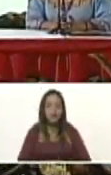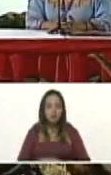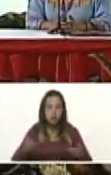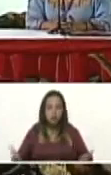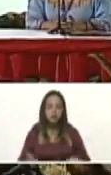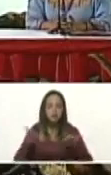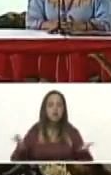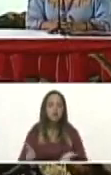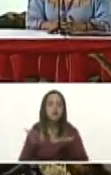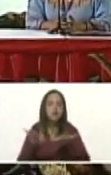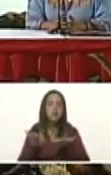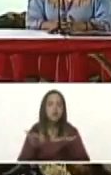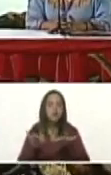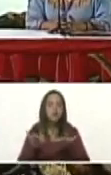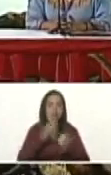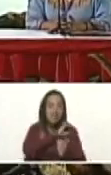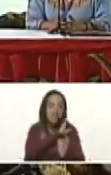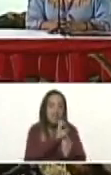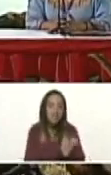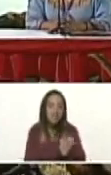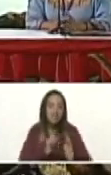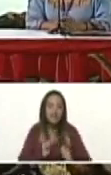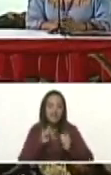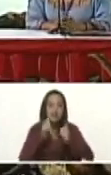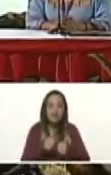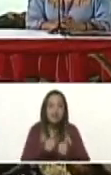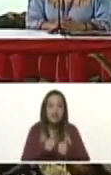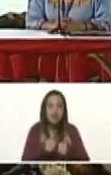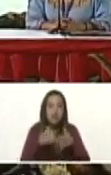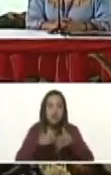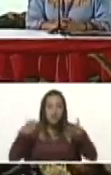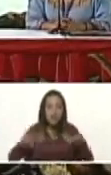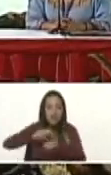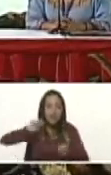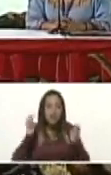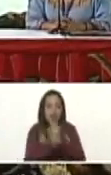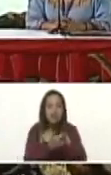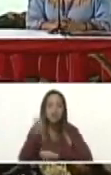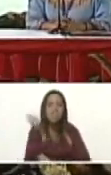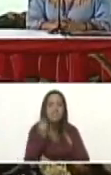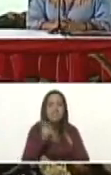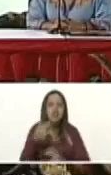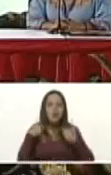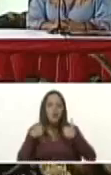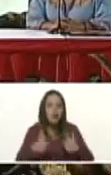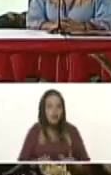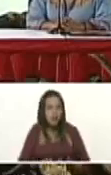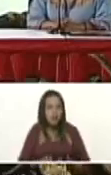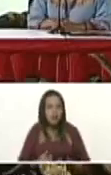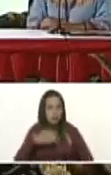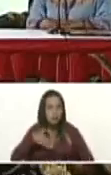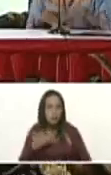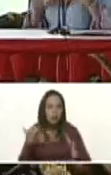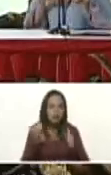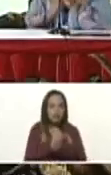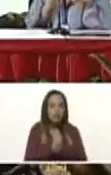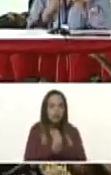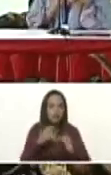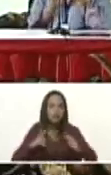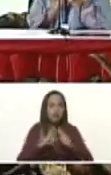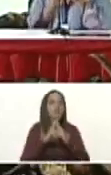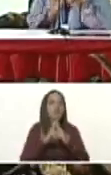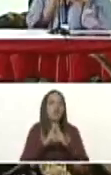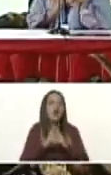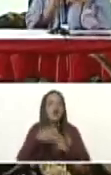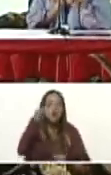impulsora, la energía original de los grandes cambios que necesita la humanidad para volver a reencontrarse con